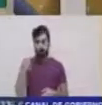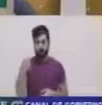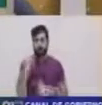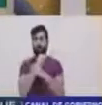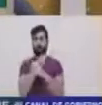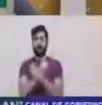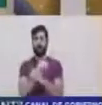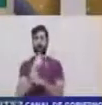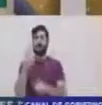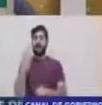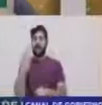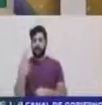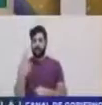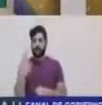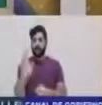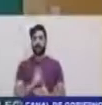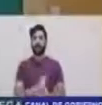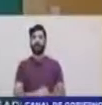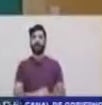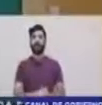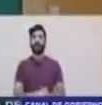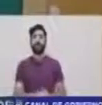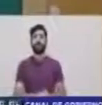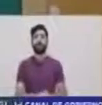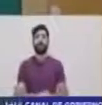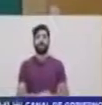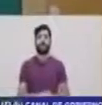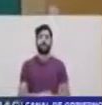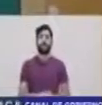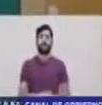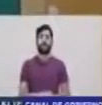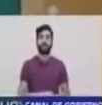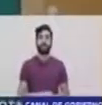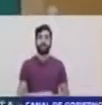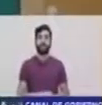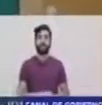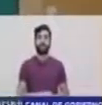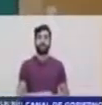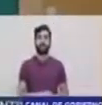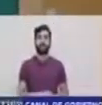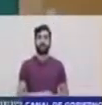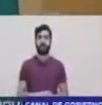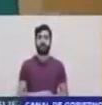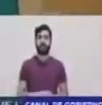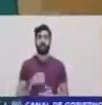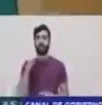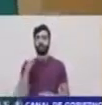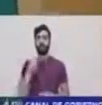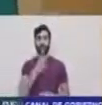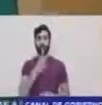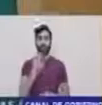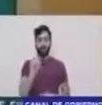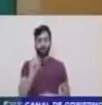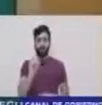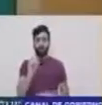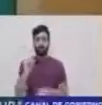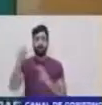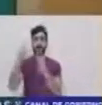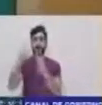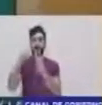decir, el perímetro sería pi por 20 raíz de 2